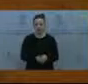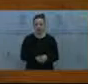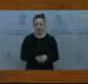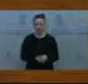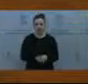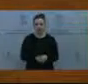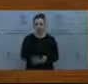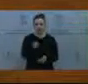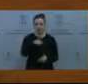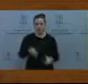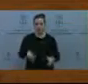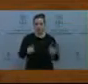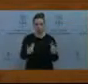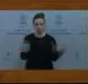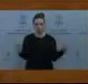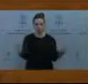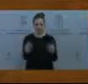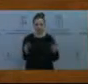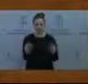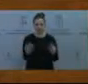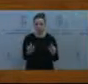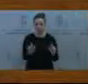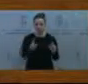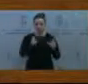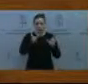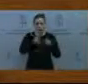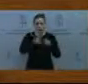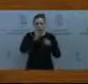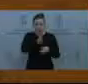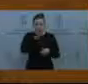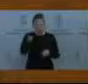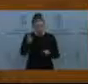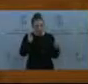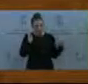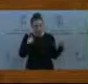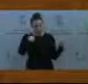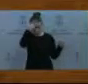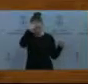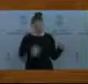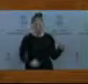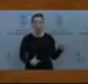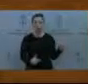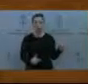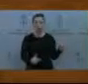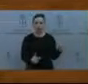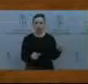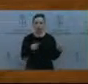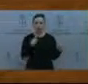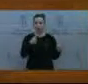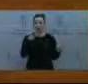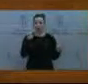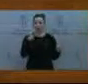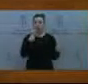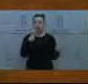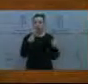del Grupo Parlamentario Popular yo exhiba una trayectoria parlamentaria en el ámbito de